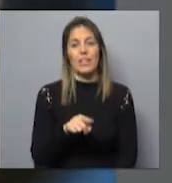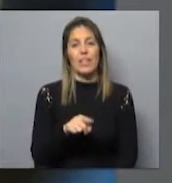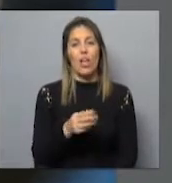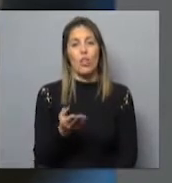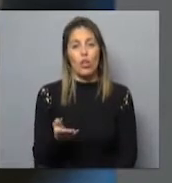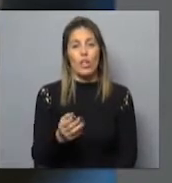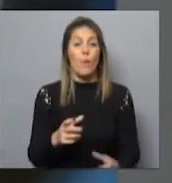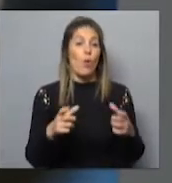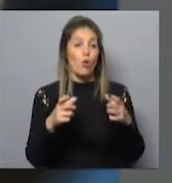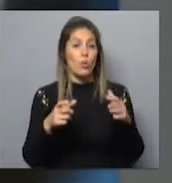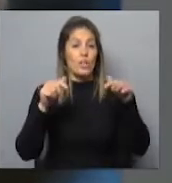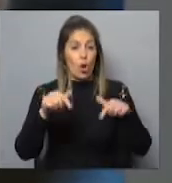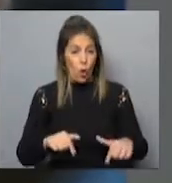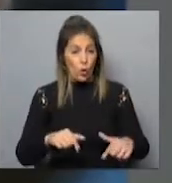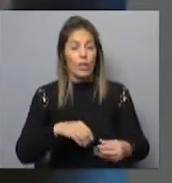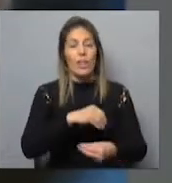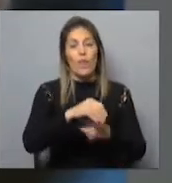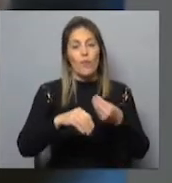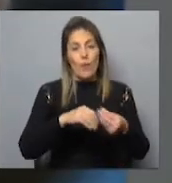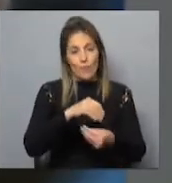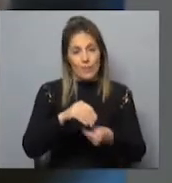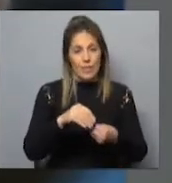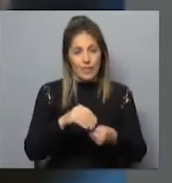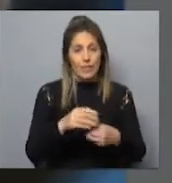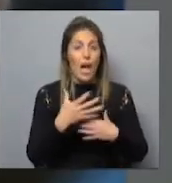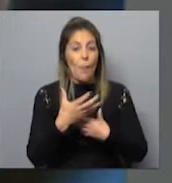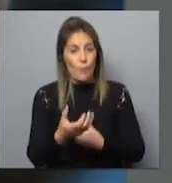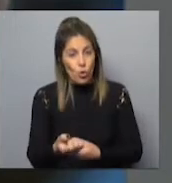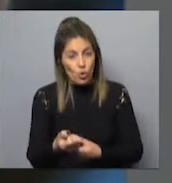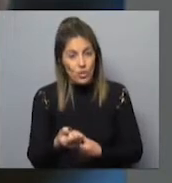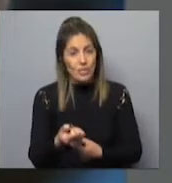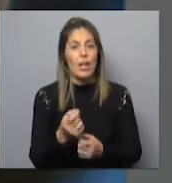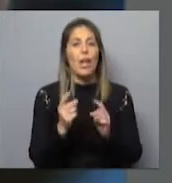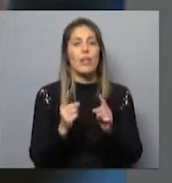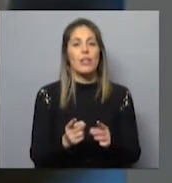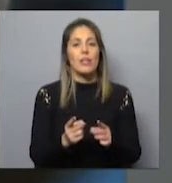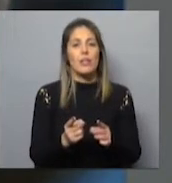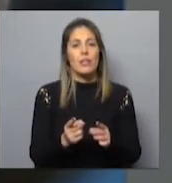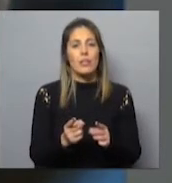por suerte hoy las familias apoyan y demás